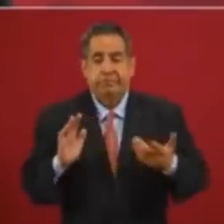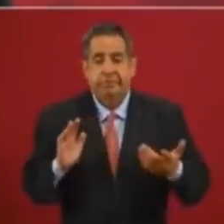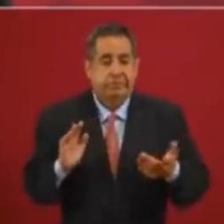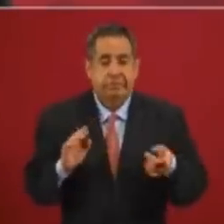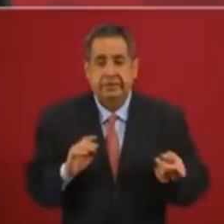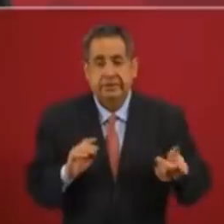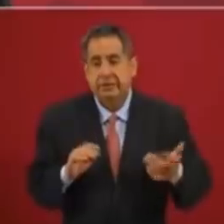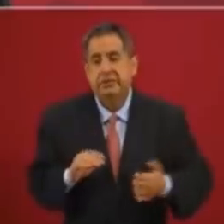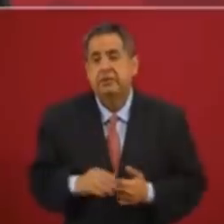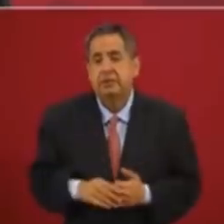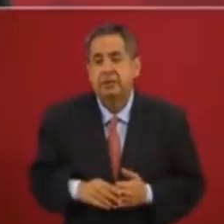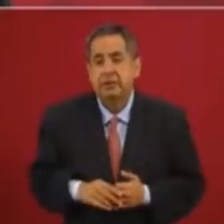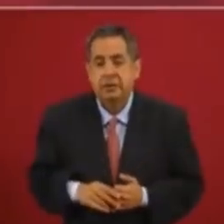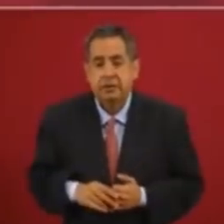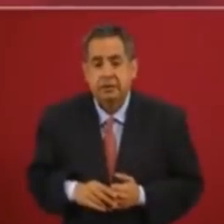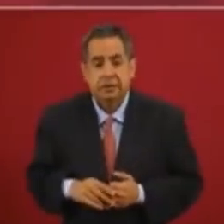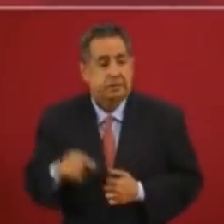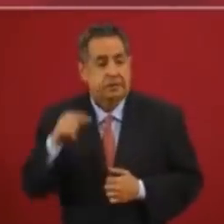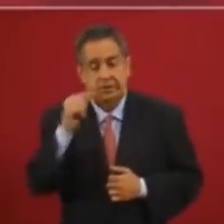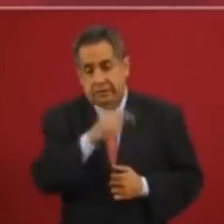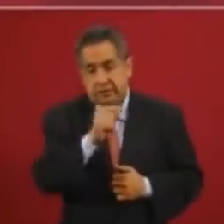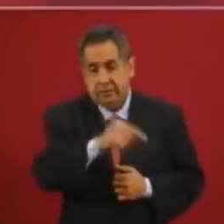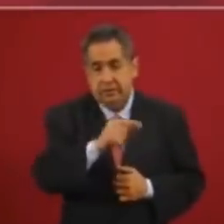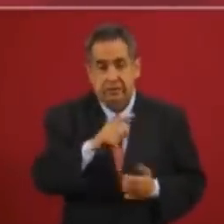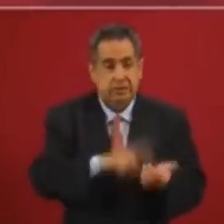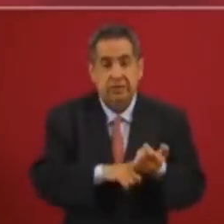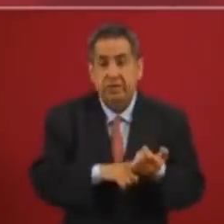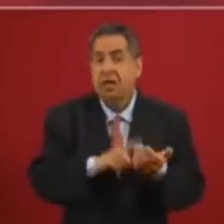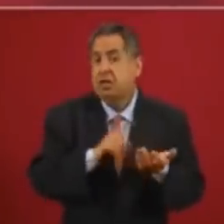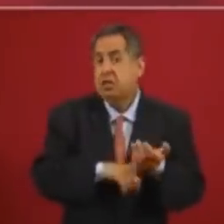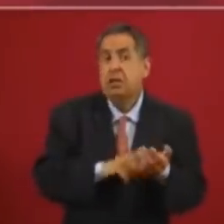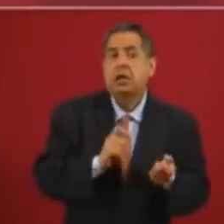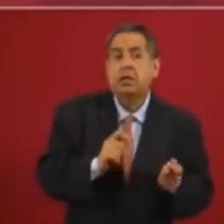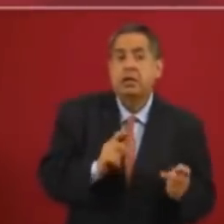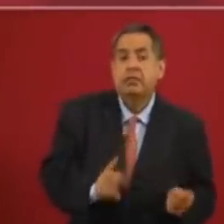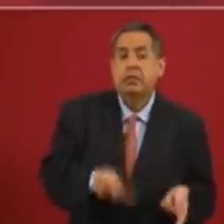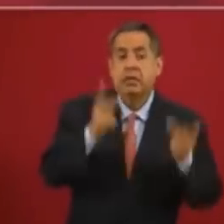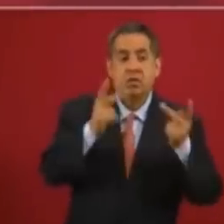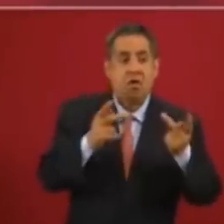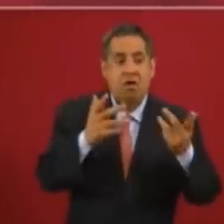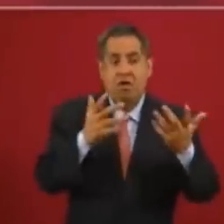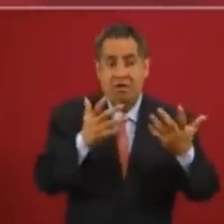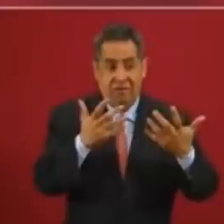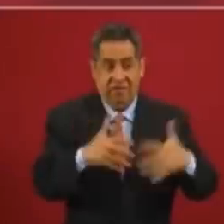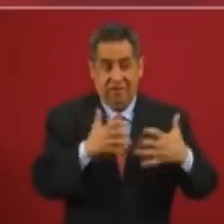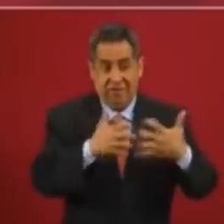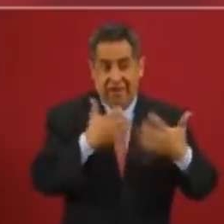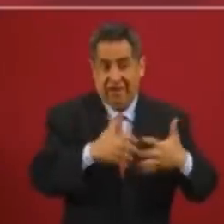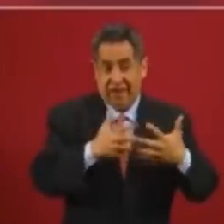que él vendió la planta